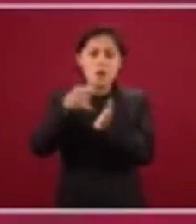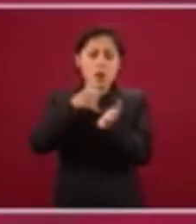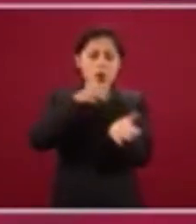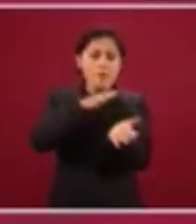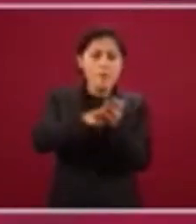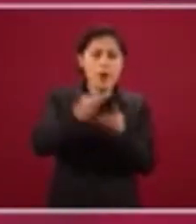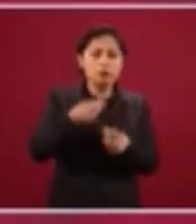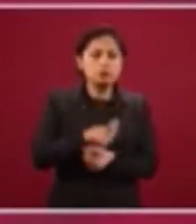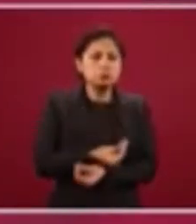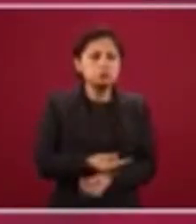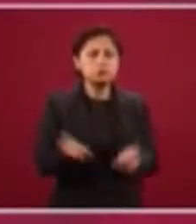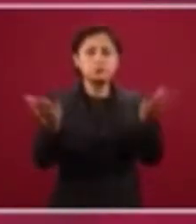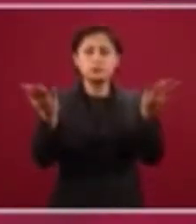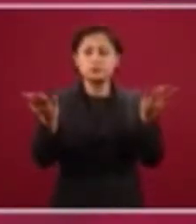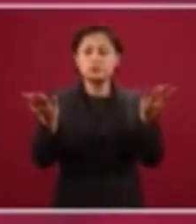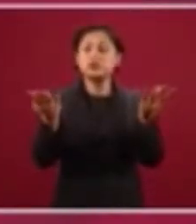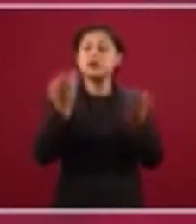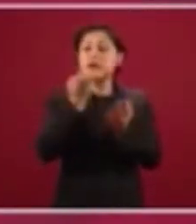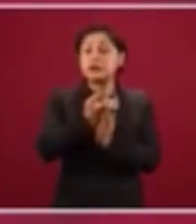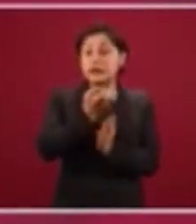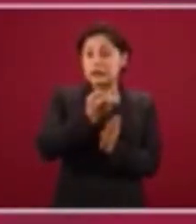editoriales y